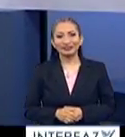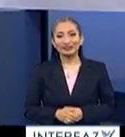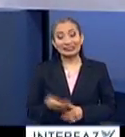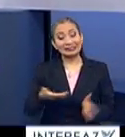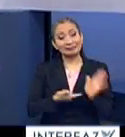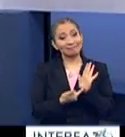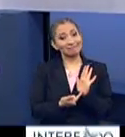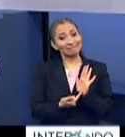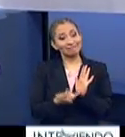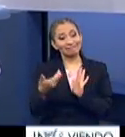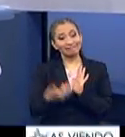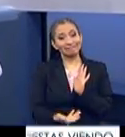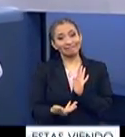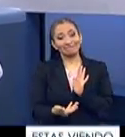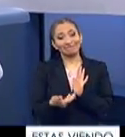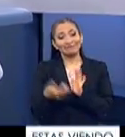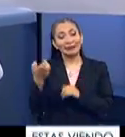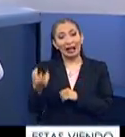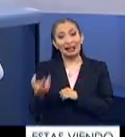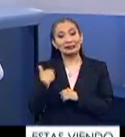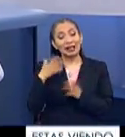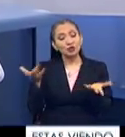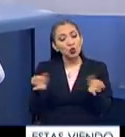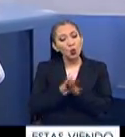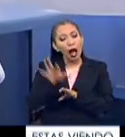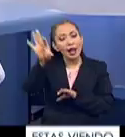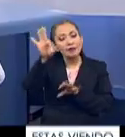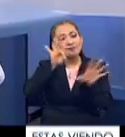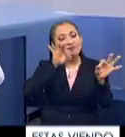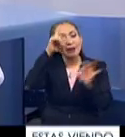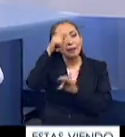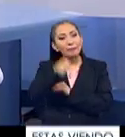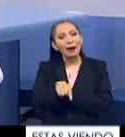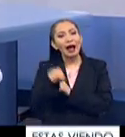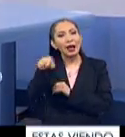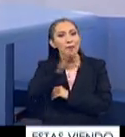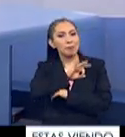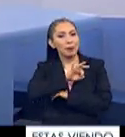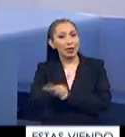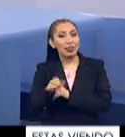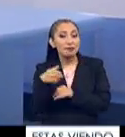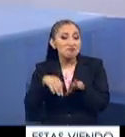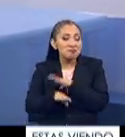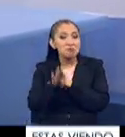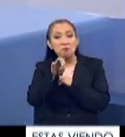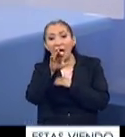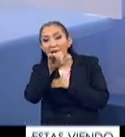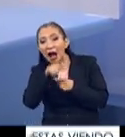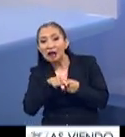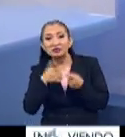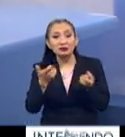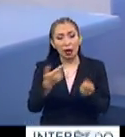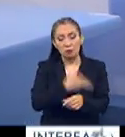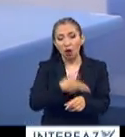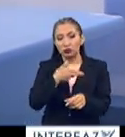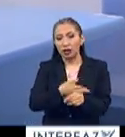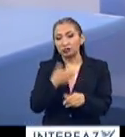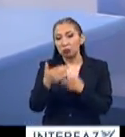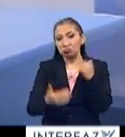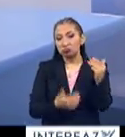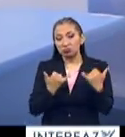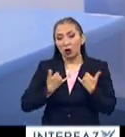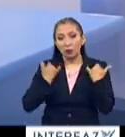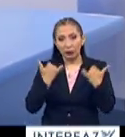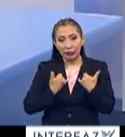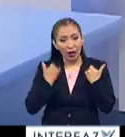Pues ahí están las alternativas para poder acceder a becas. Muy importante este proceso, sin duda alguna, de